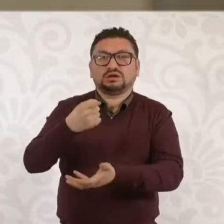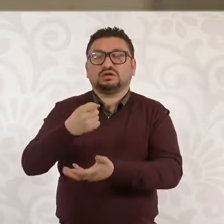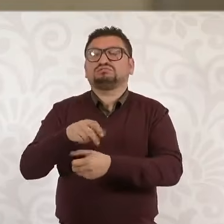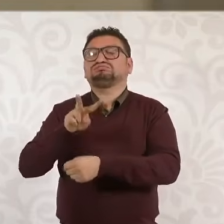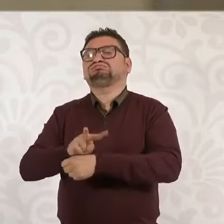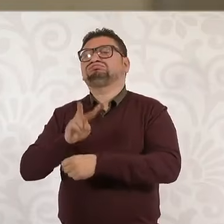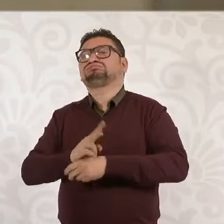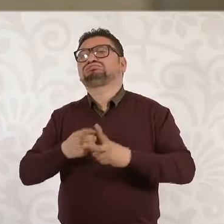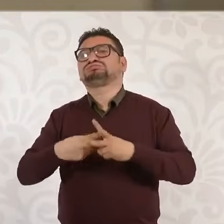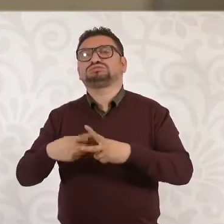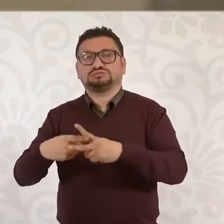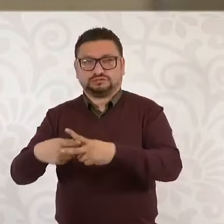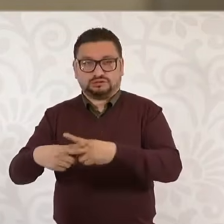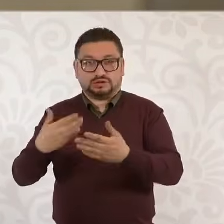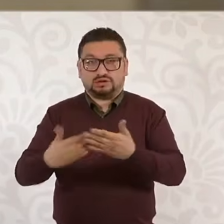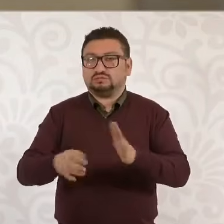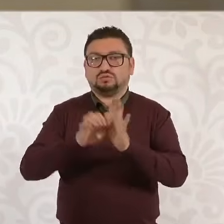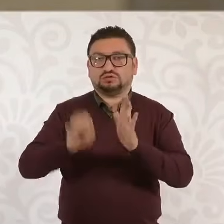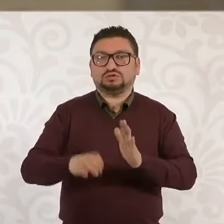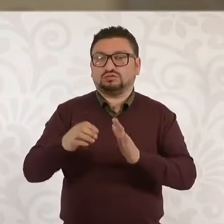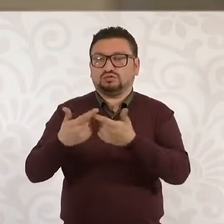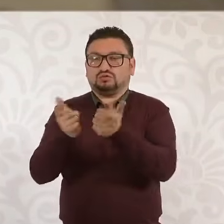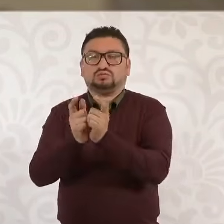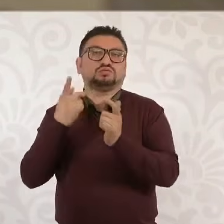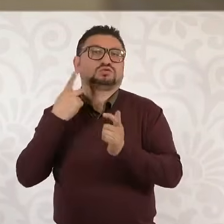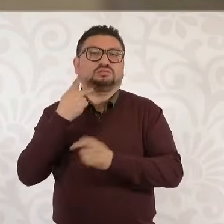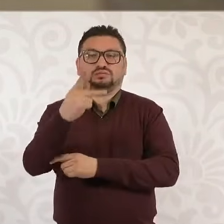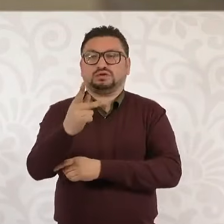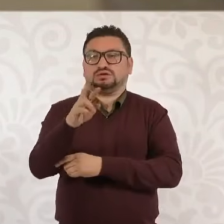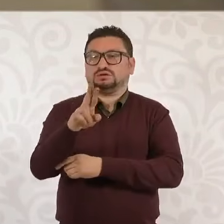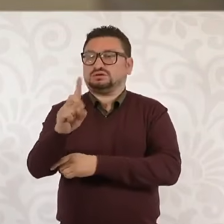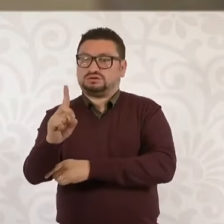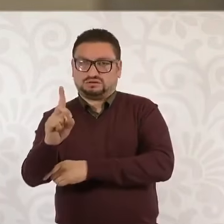auditoría. Pero, por ejemplo, ahora que perdió su registro el PRD,